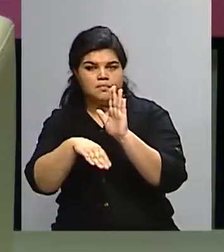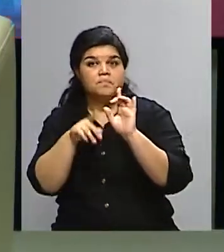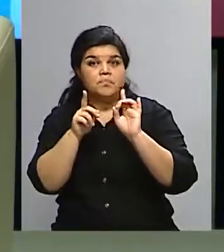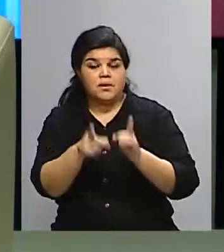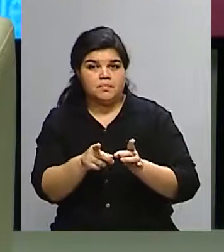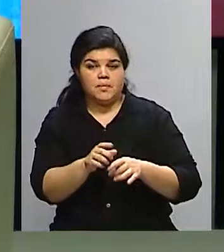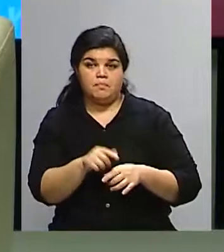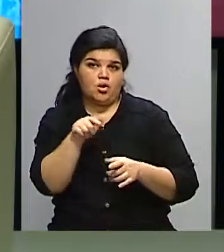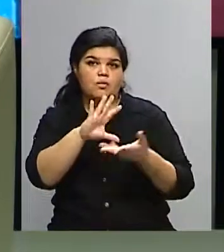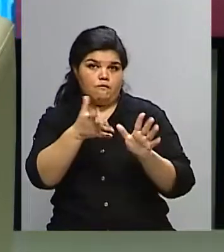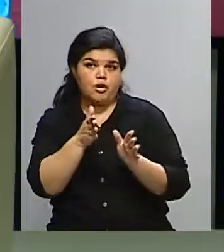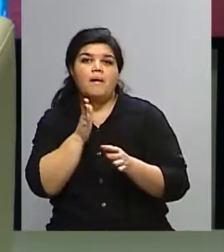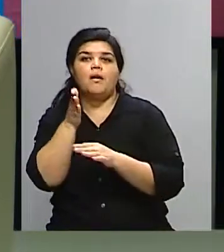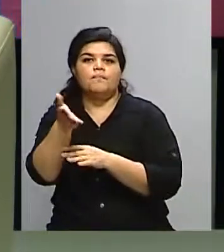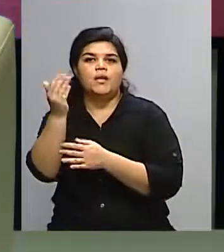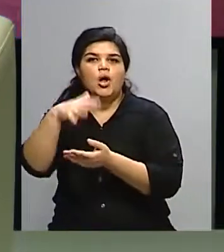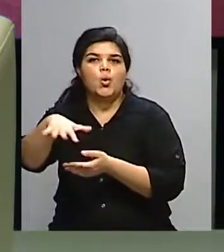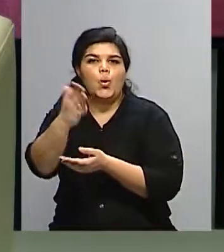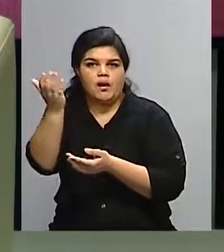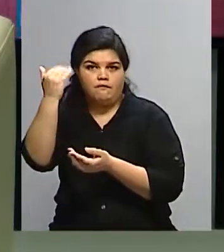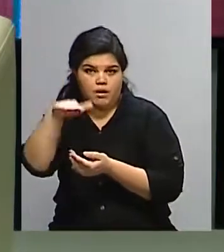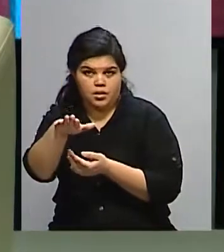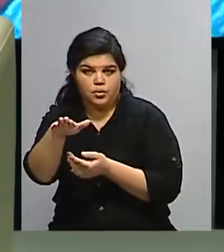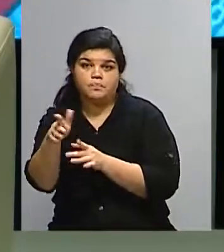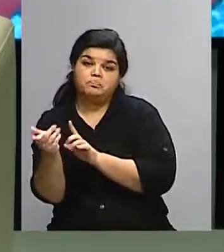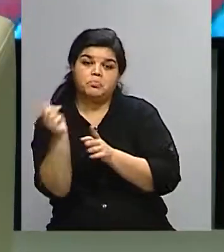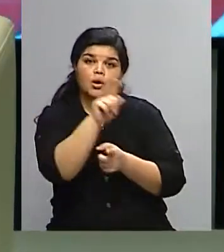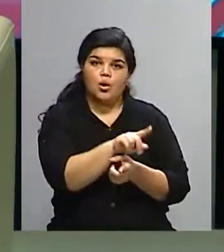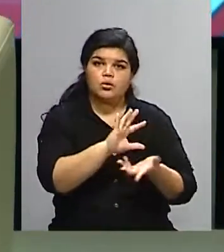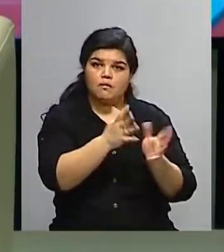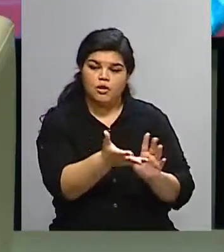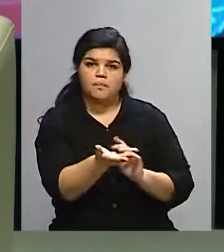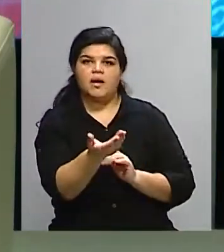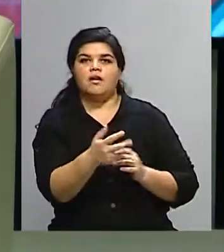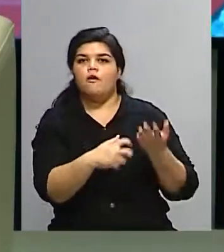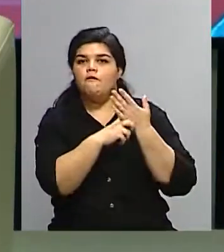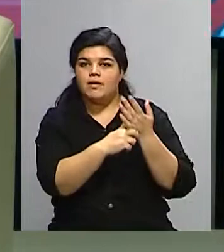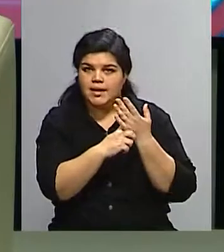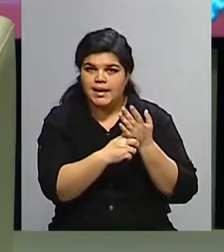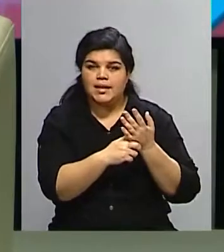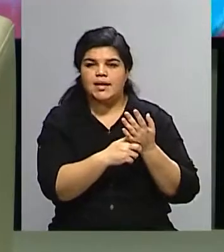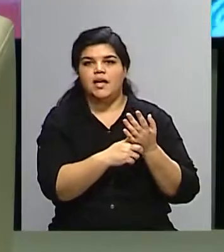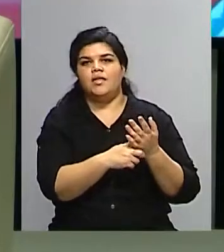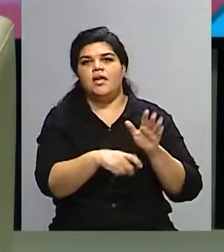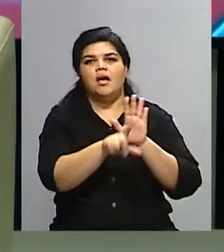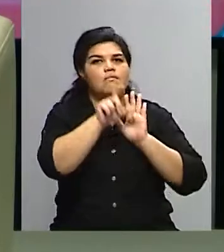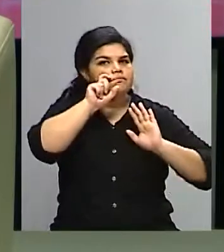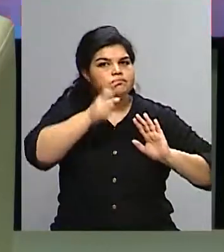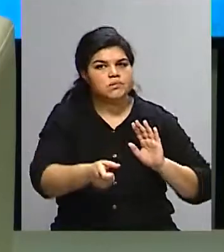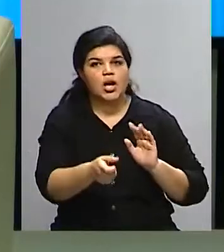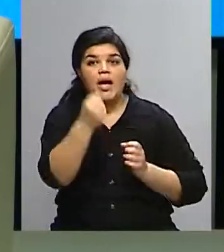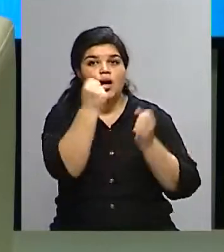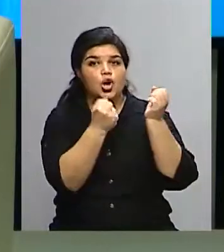vía judicial, donde la persona puede presentarse en una fiscalía o en la Fiscalía de Delitos Económicos a realizar una denuncia